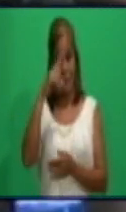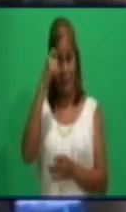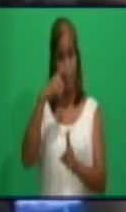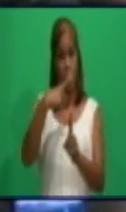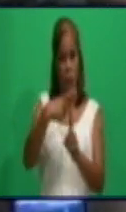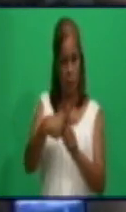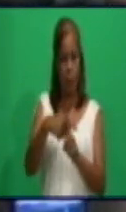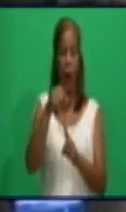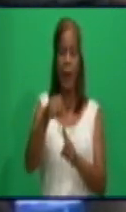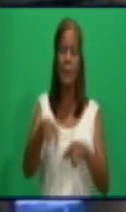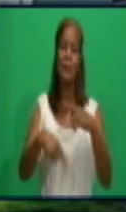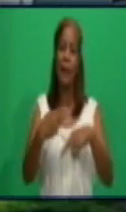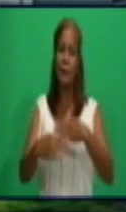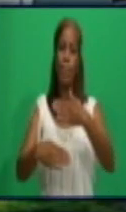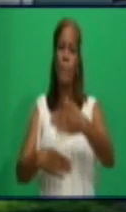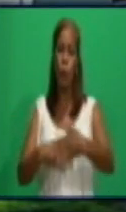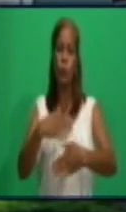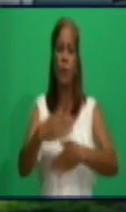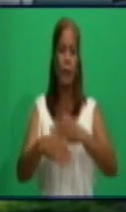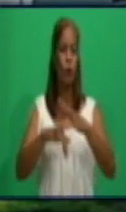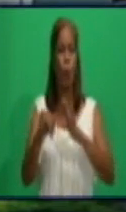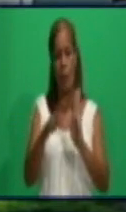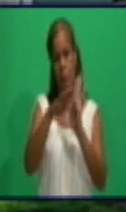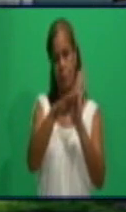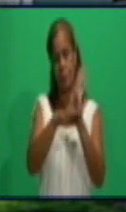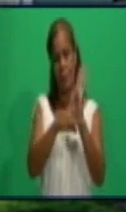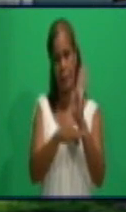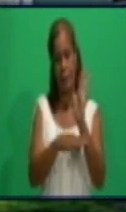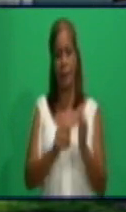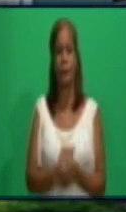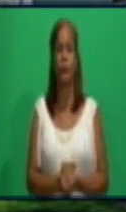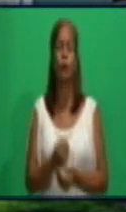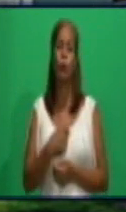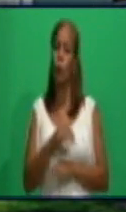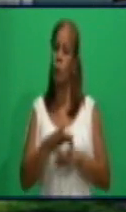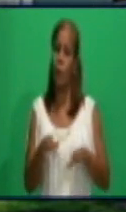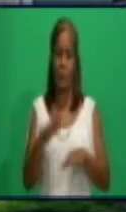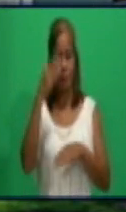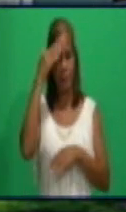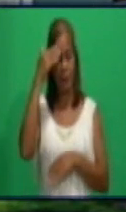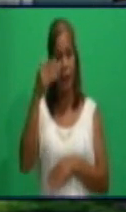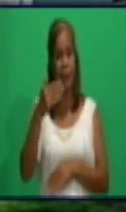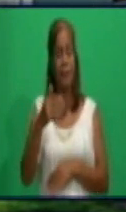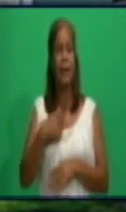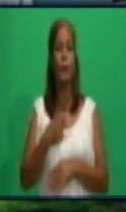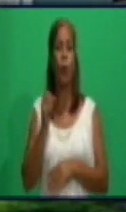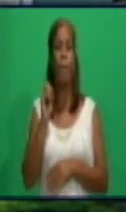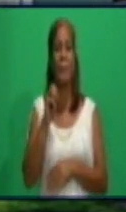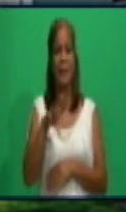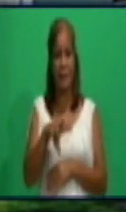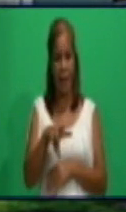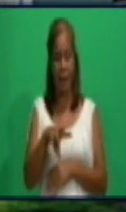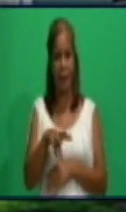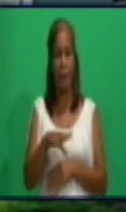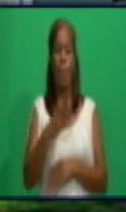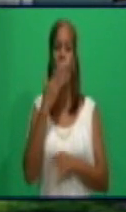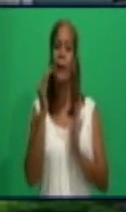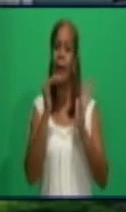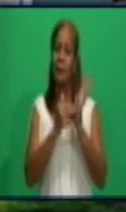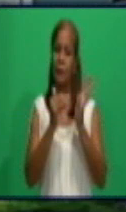protocolo. Gracias, doctor. Yo lo voy a despedir con este mensaje que acaba de llegar en este momento. Dice: buenas